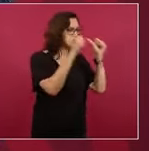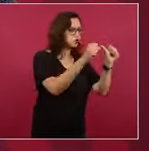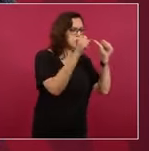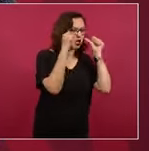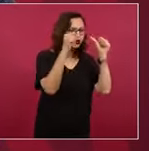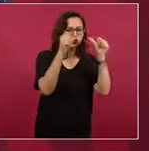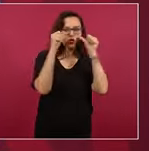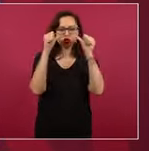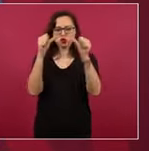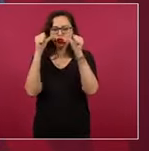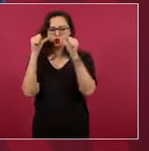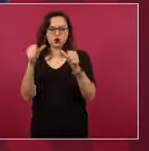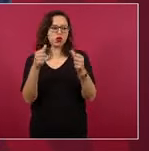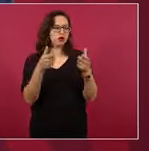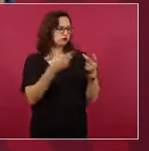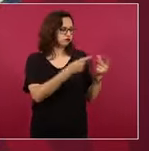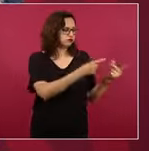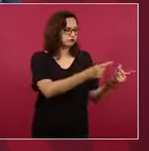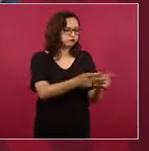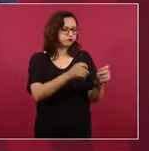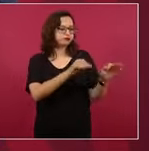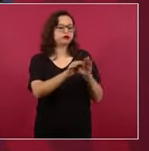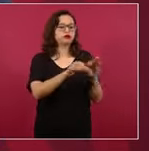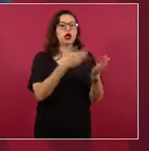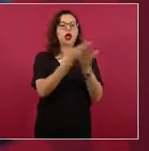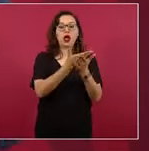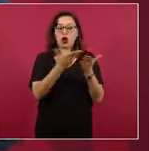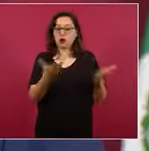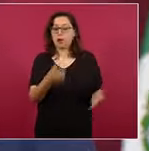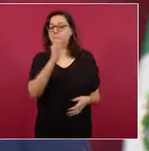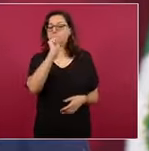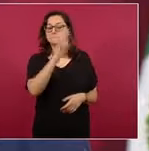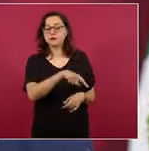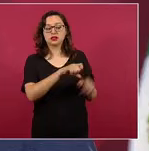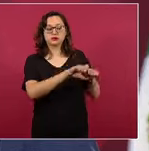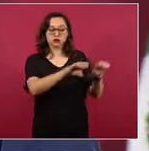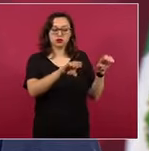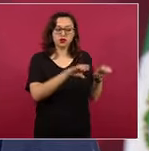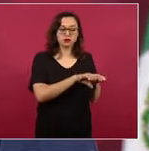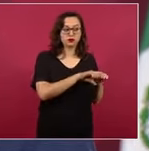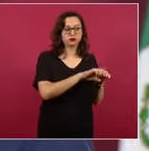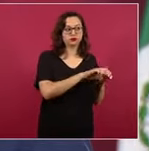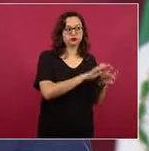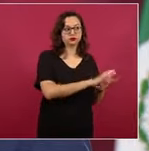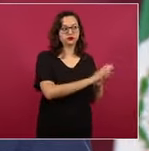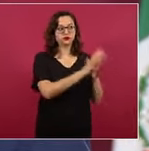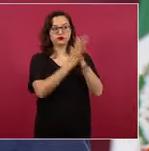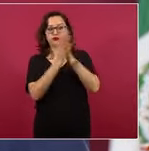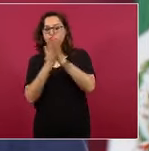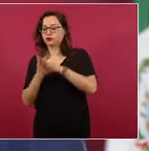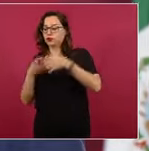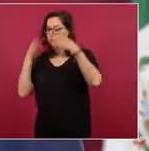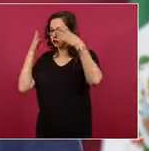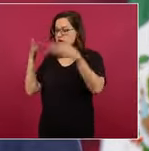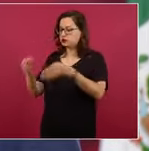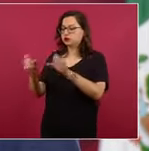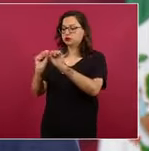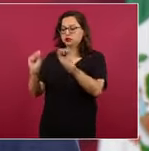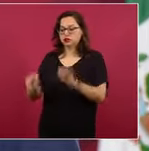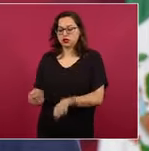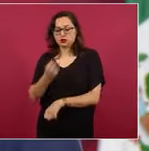tenemos como objetivo el levantar, consolidar el sistema de